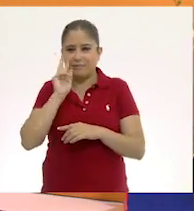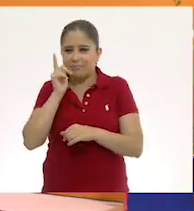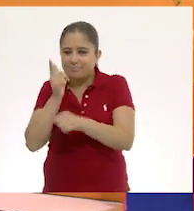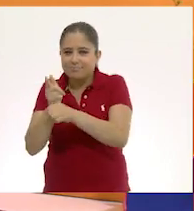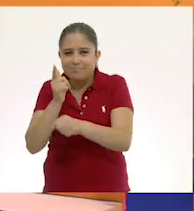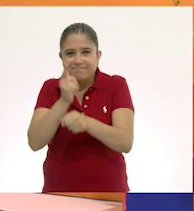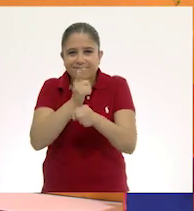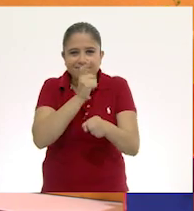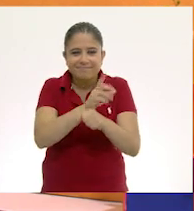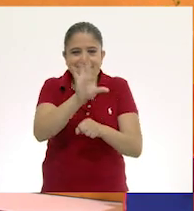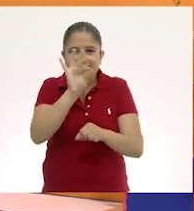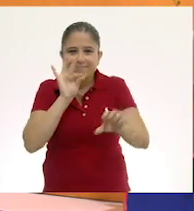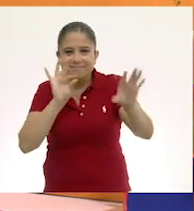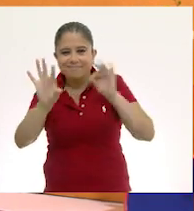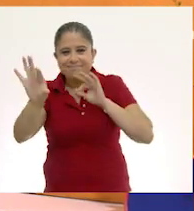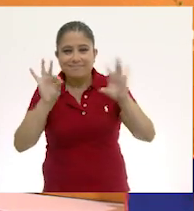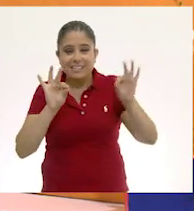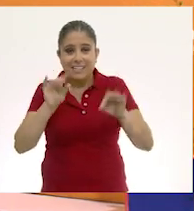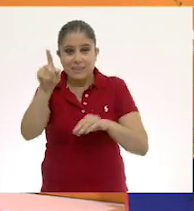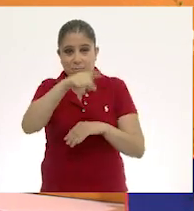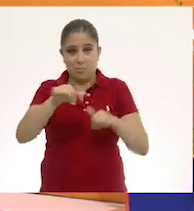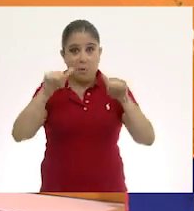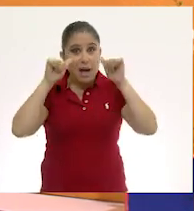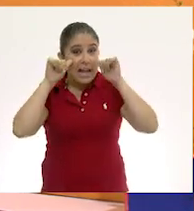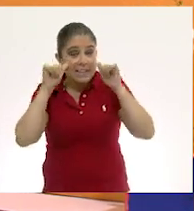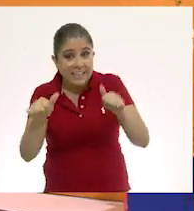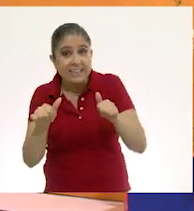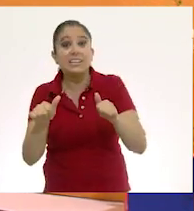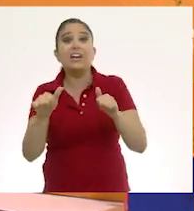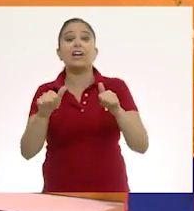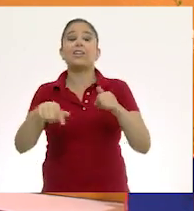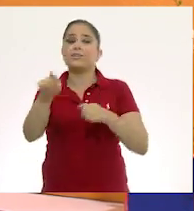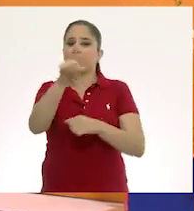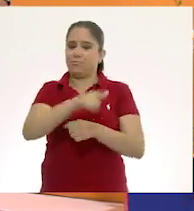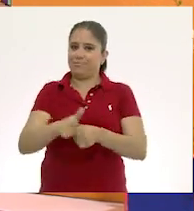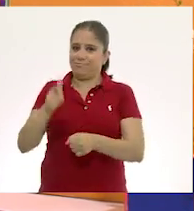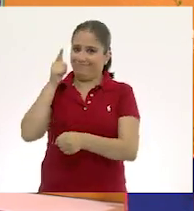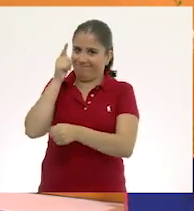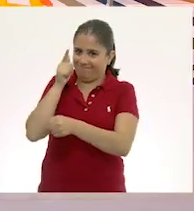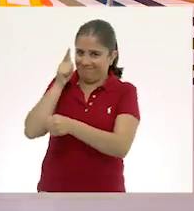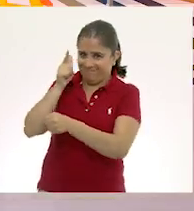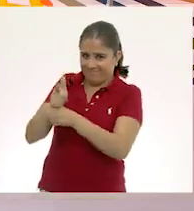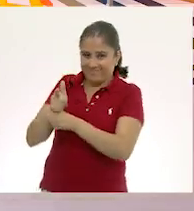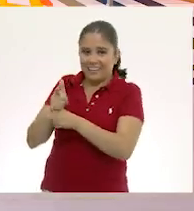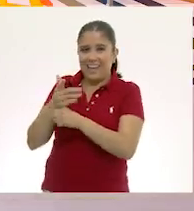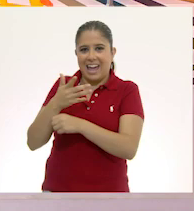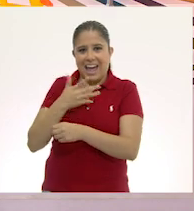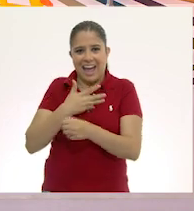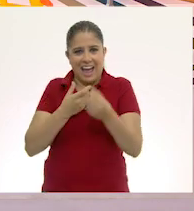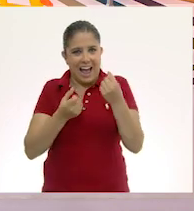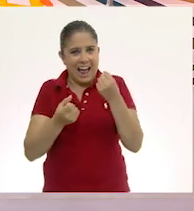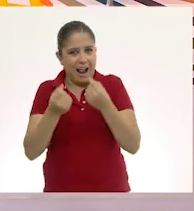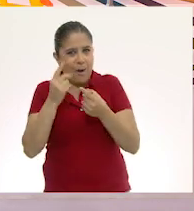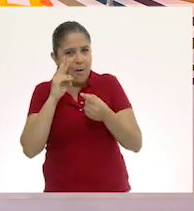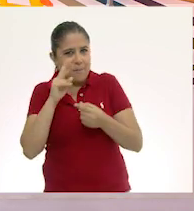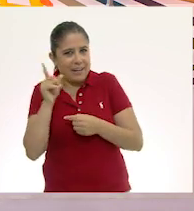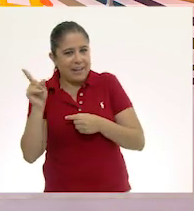atentos. Si estuvieron atentas y atentos, se habrán dado cuenta que hay alguna pista ya por ahí.